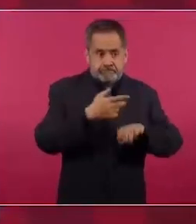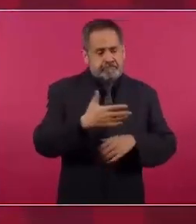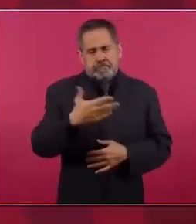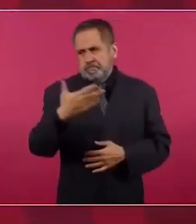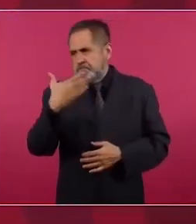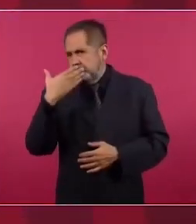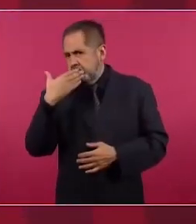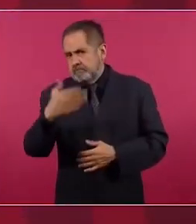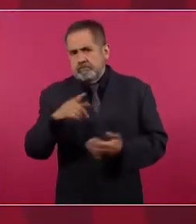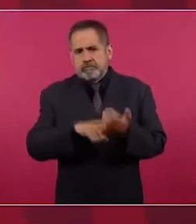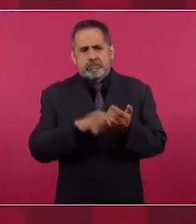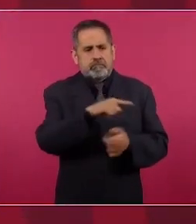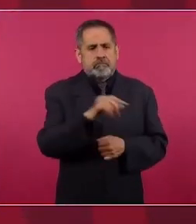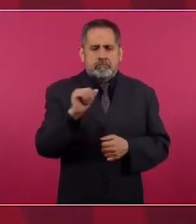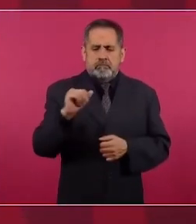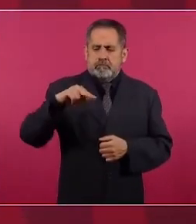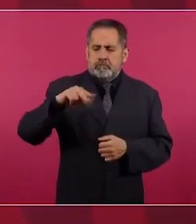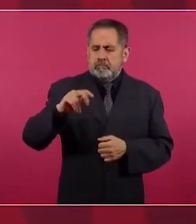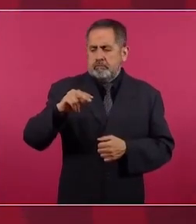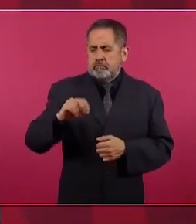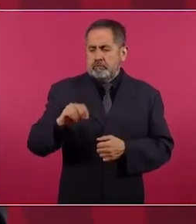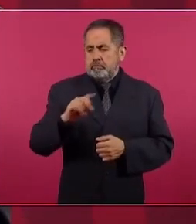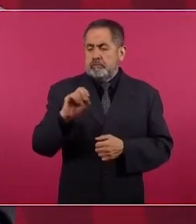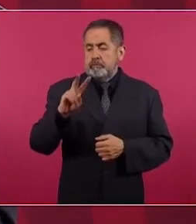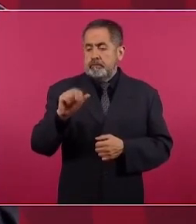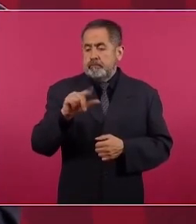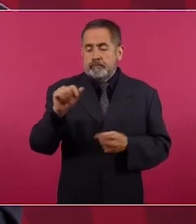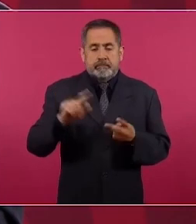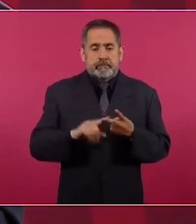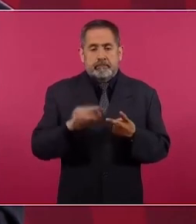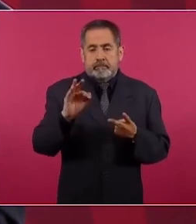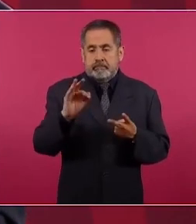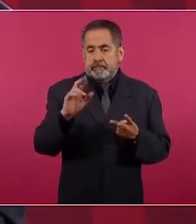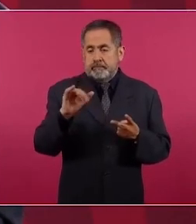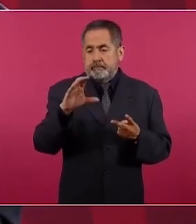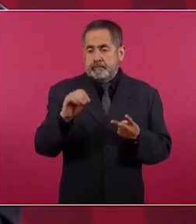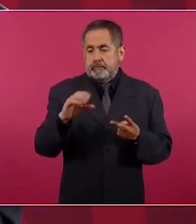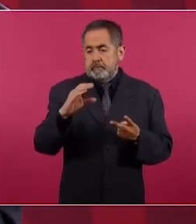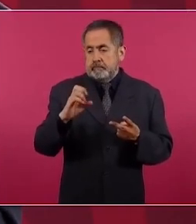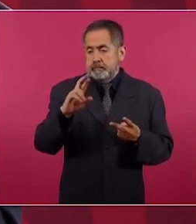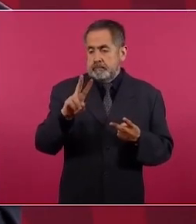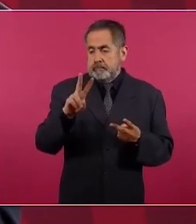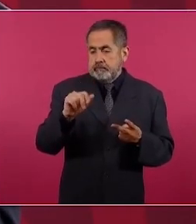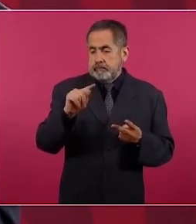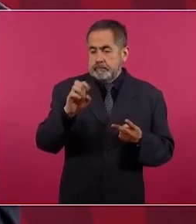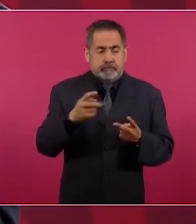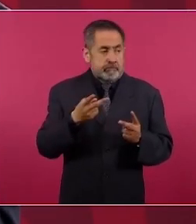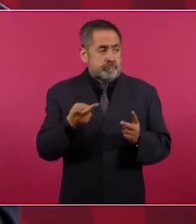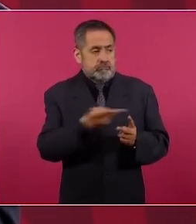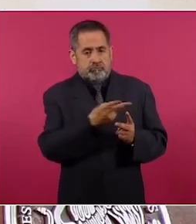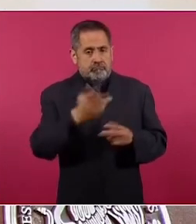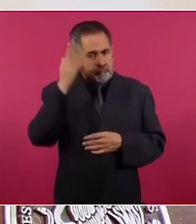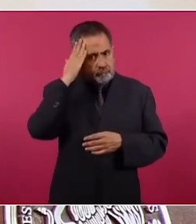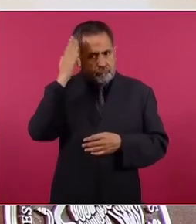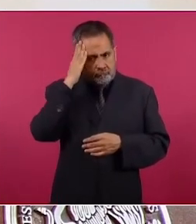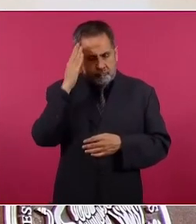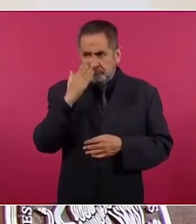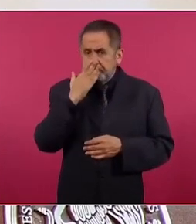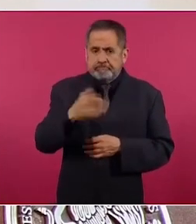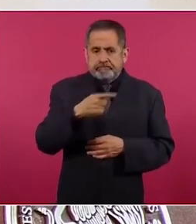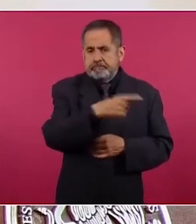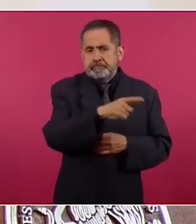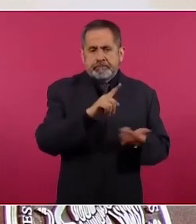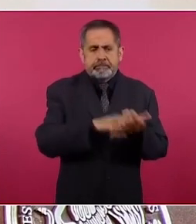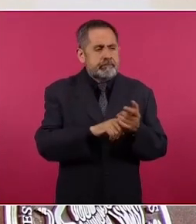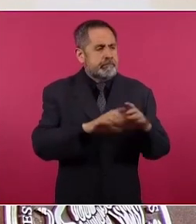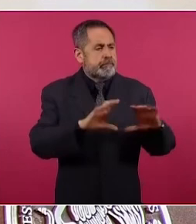con Antonio del Valle, con Francisco Cervantes, son dirigentes de